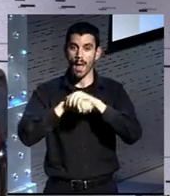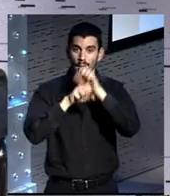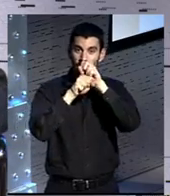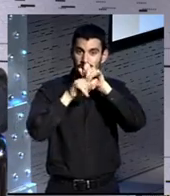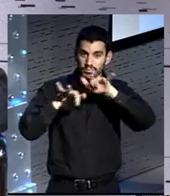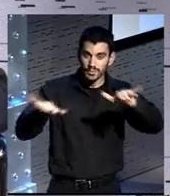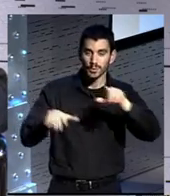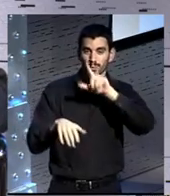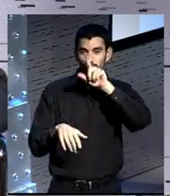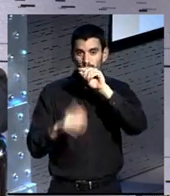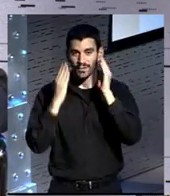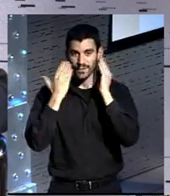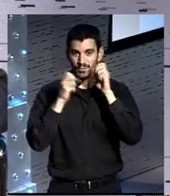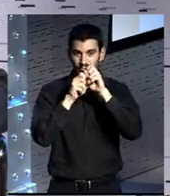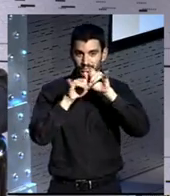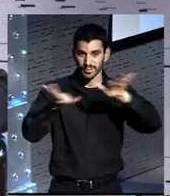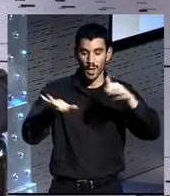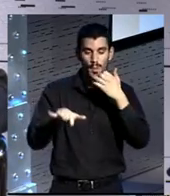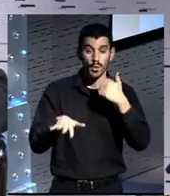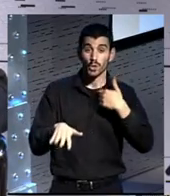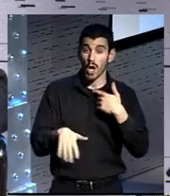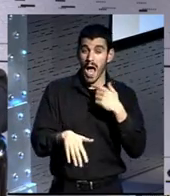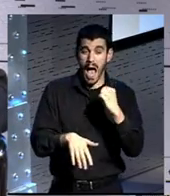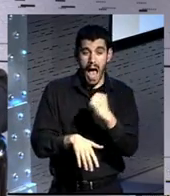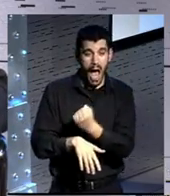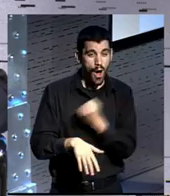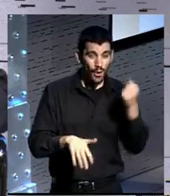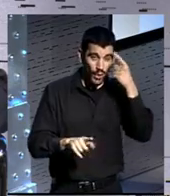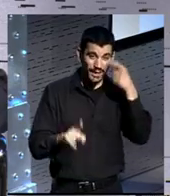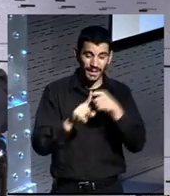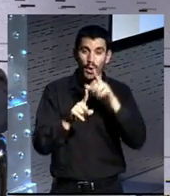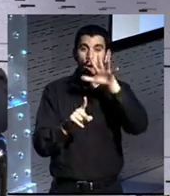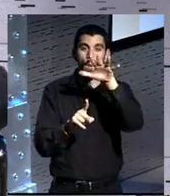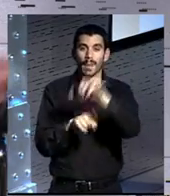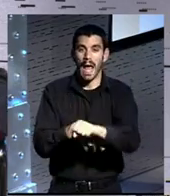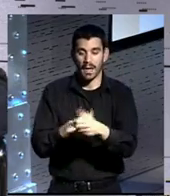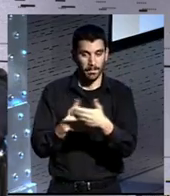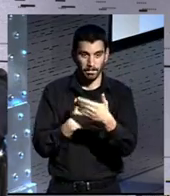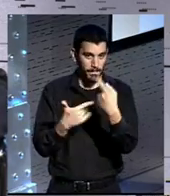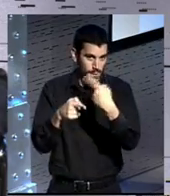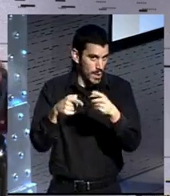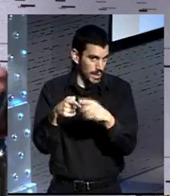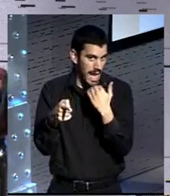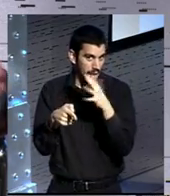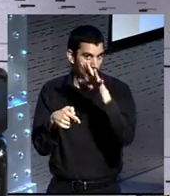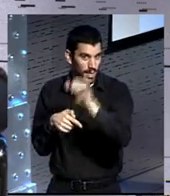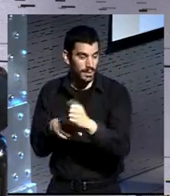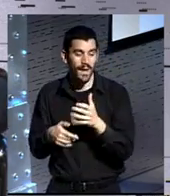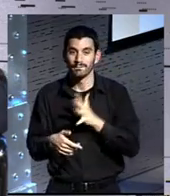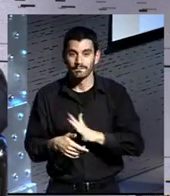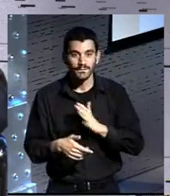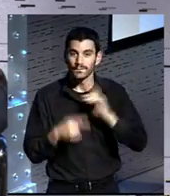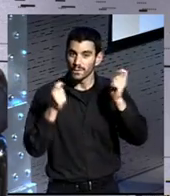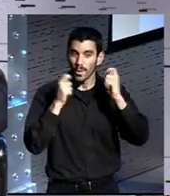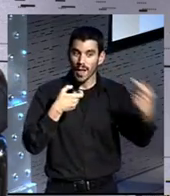redes sociales, indicando, pues yo estoy ahorrando para comprarme no sé qué y me gustaría que aportarais en mi cumpleaños.